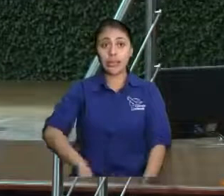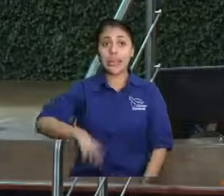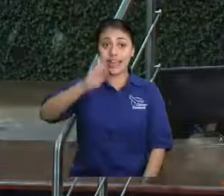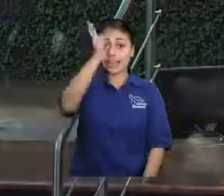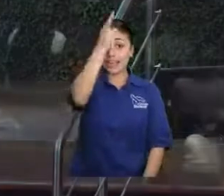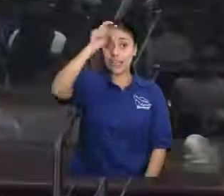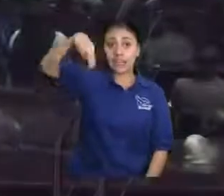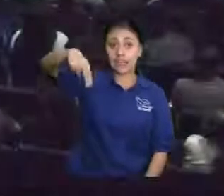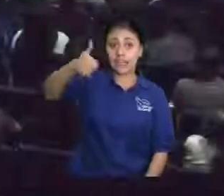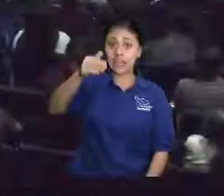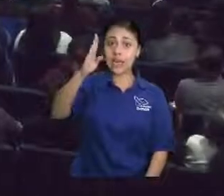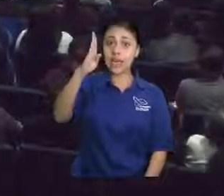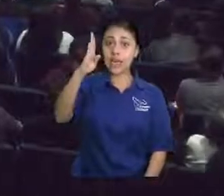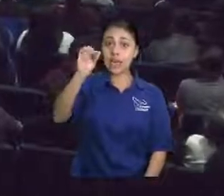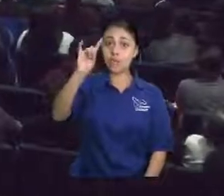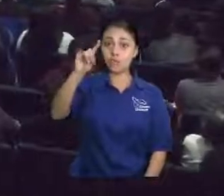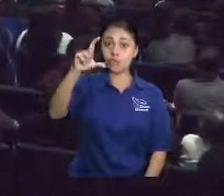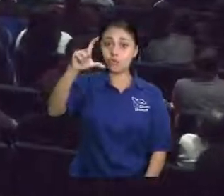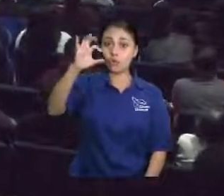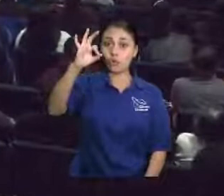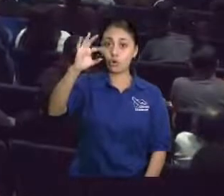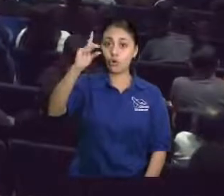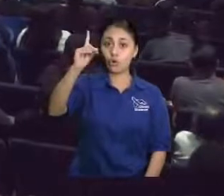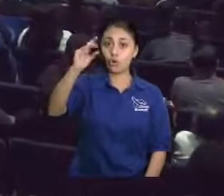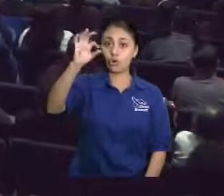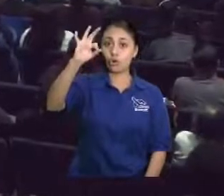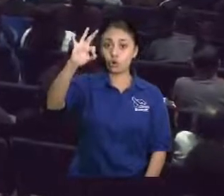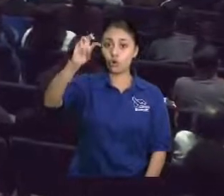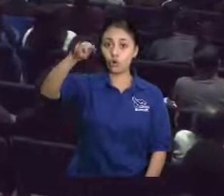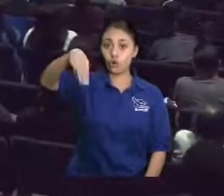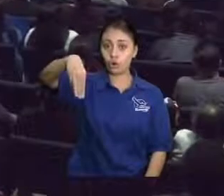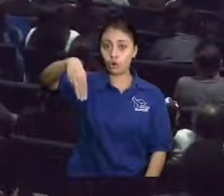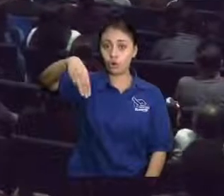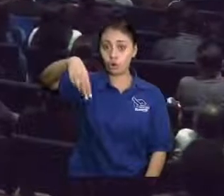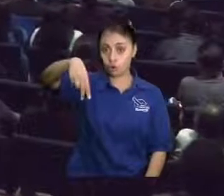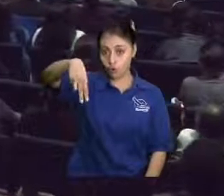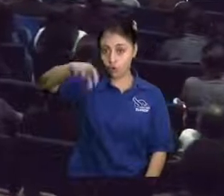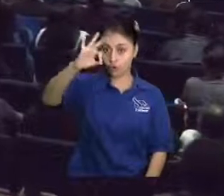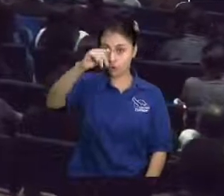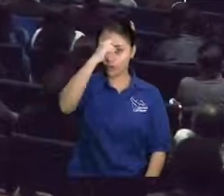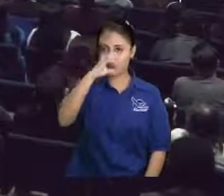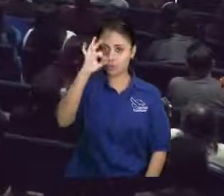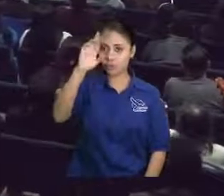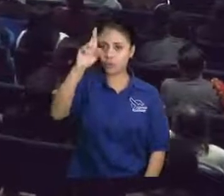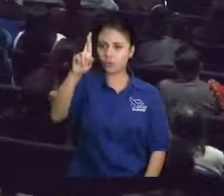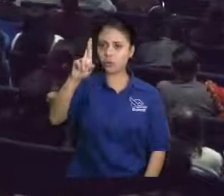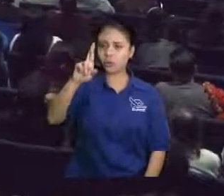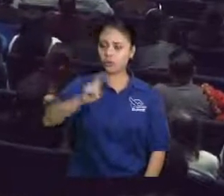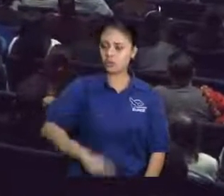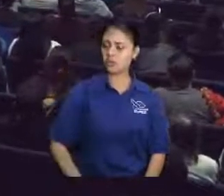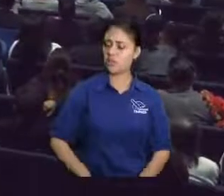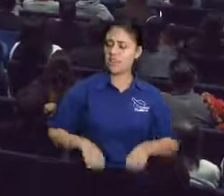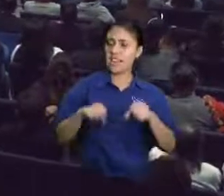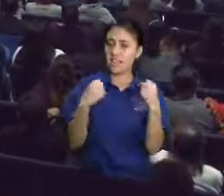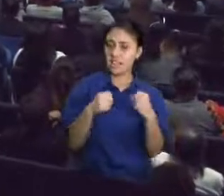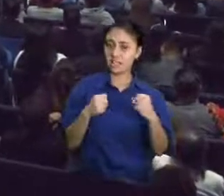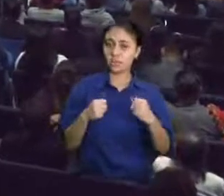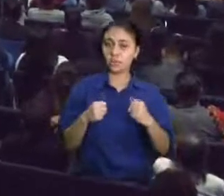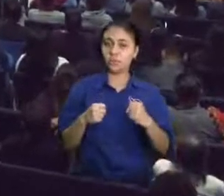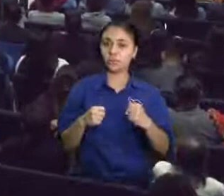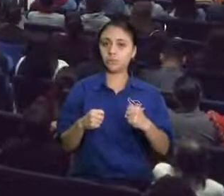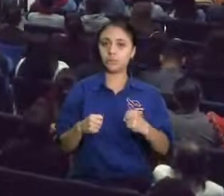Nabucodonosor, se paró y dijo: ¿no es esta la gran Babilonia que yo he hecho para la gloria de mi